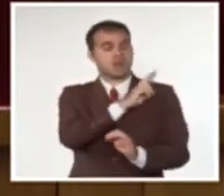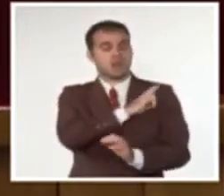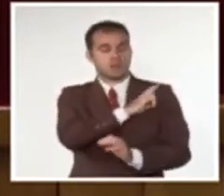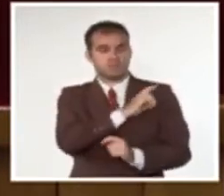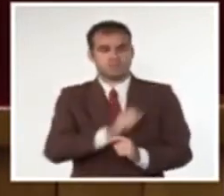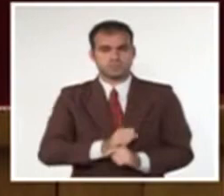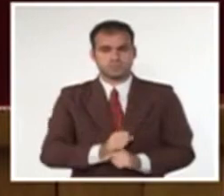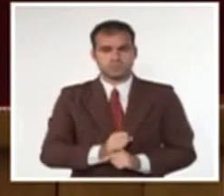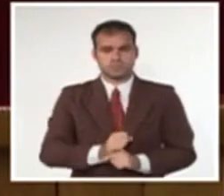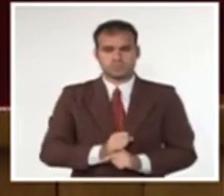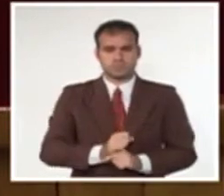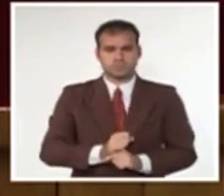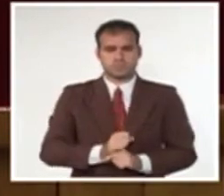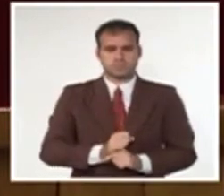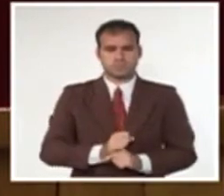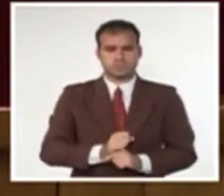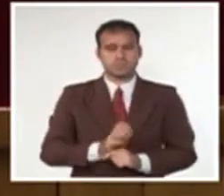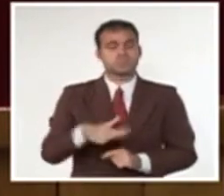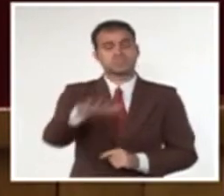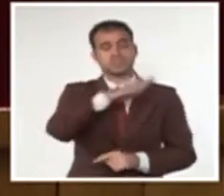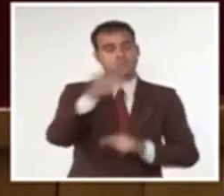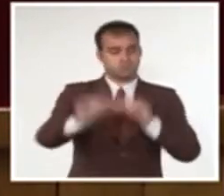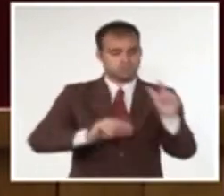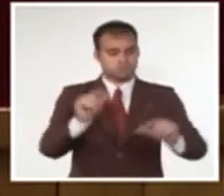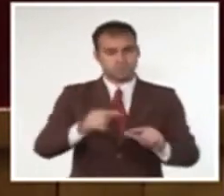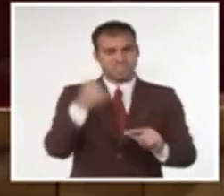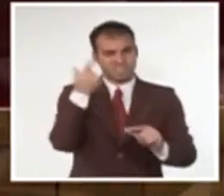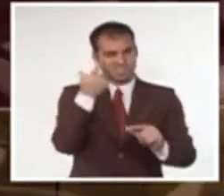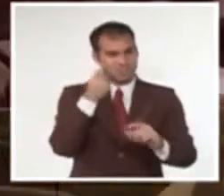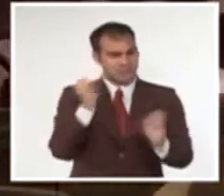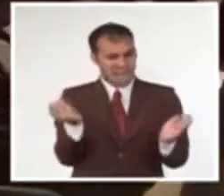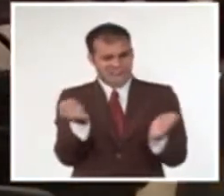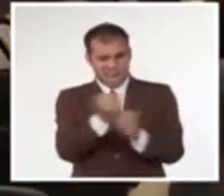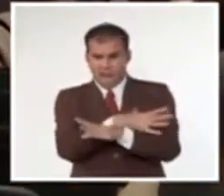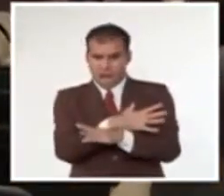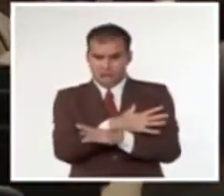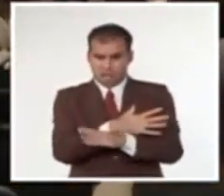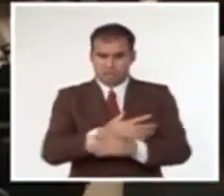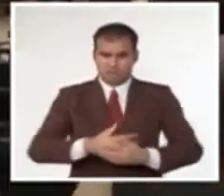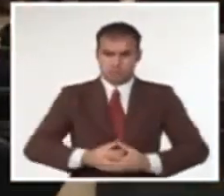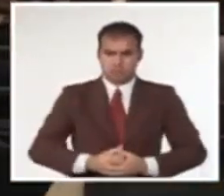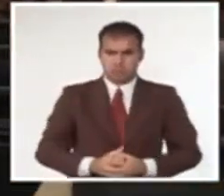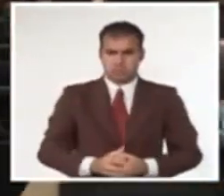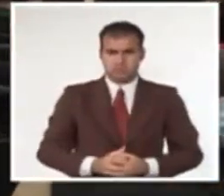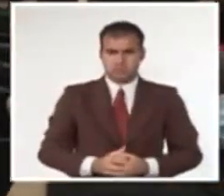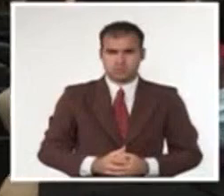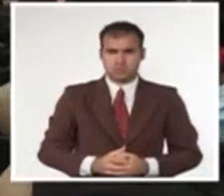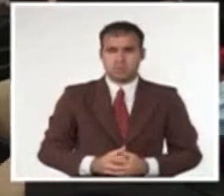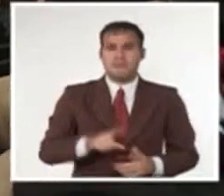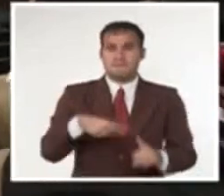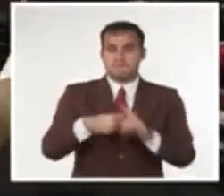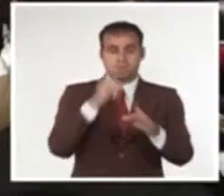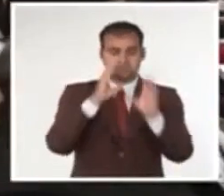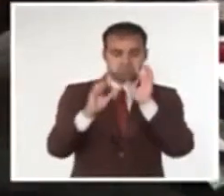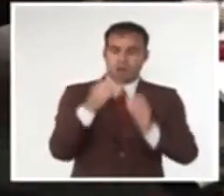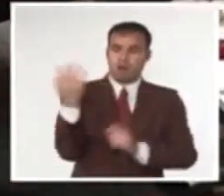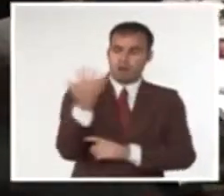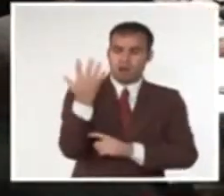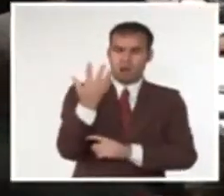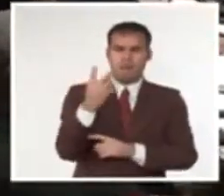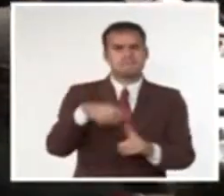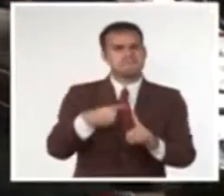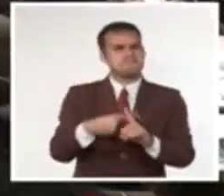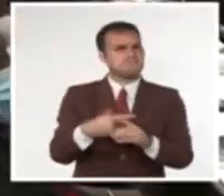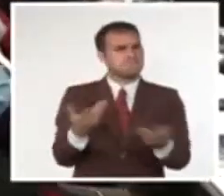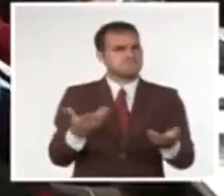la corresponsabilidad, la debida transparencia, la sostenibilidad ambiental y, sobre todo, la